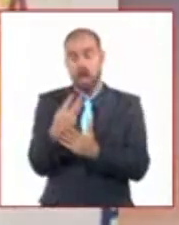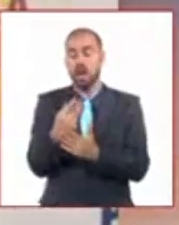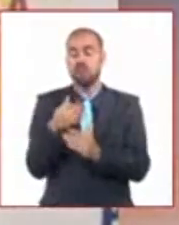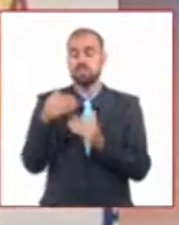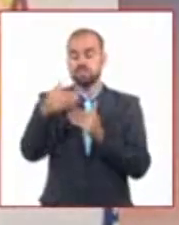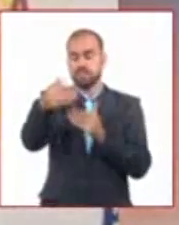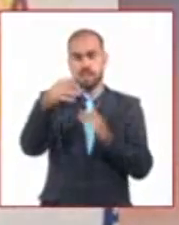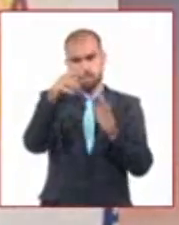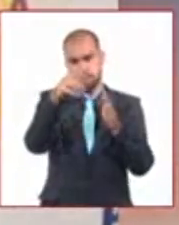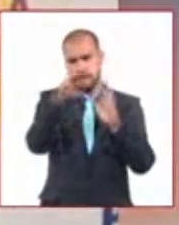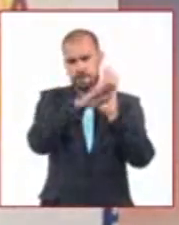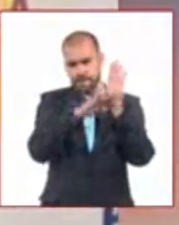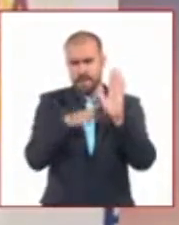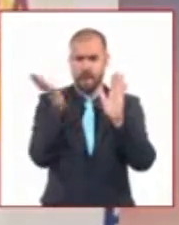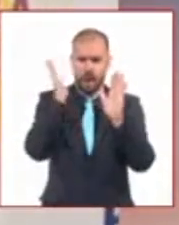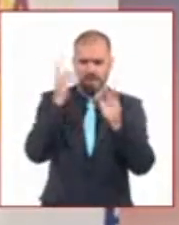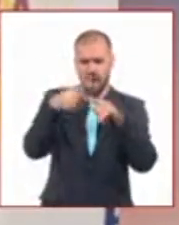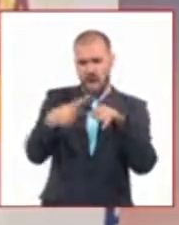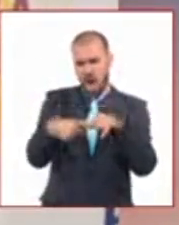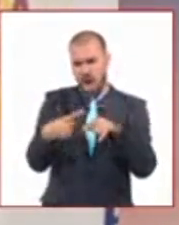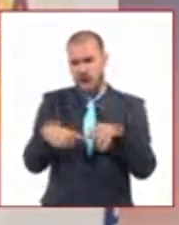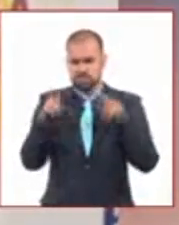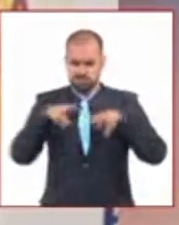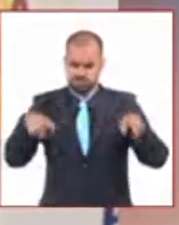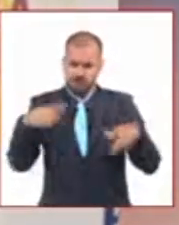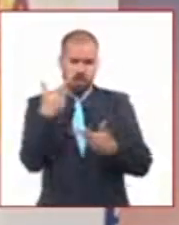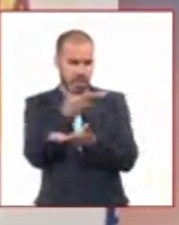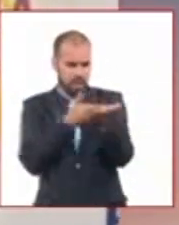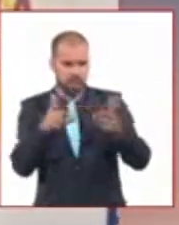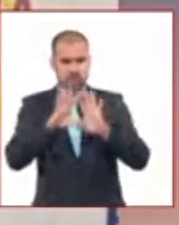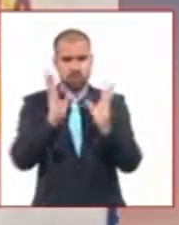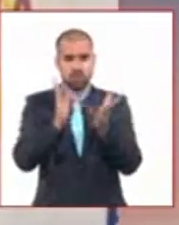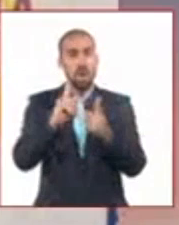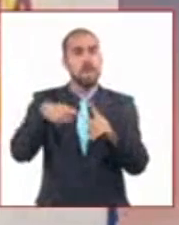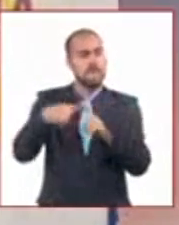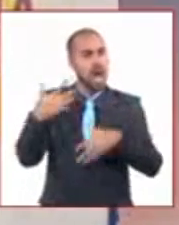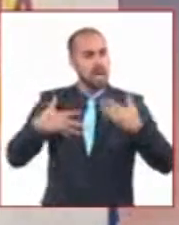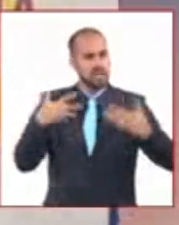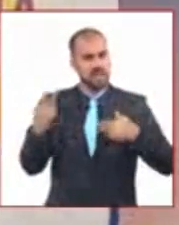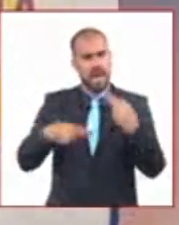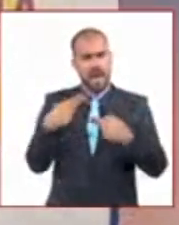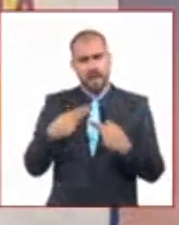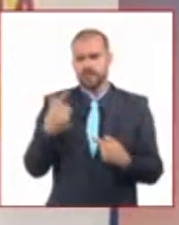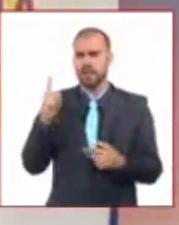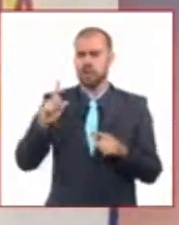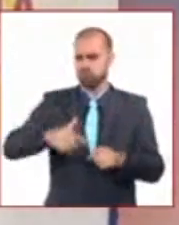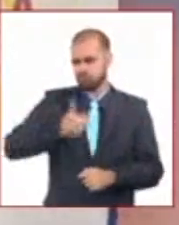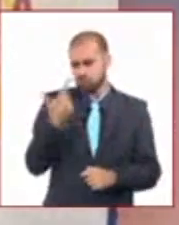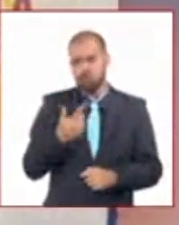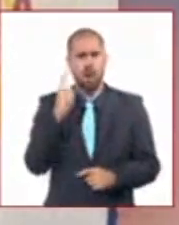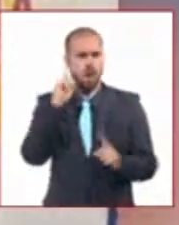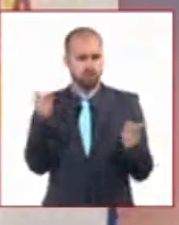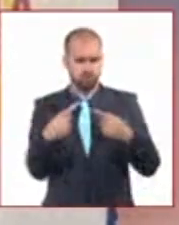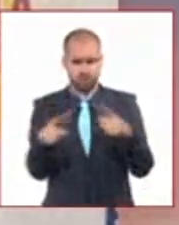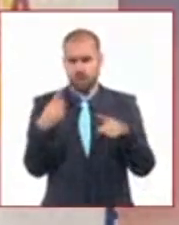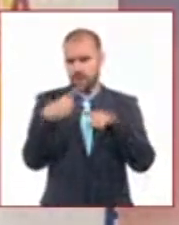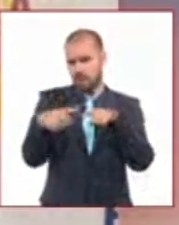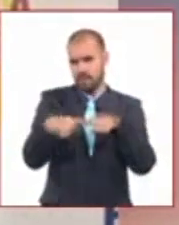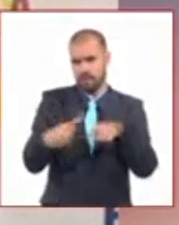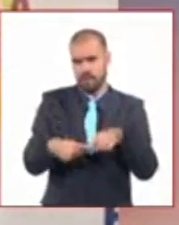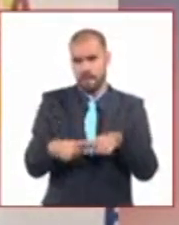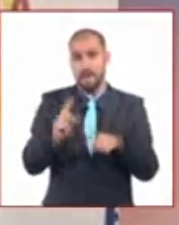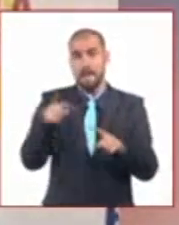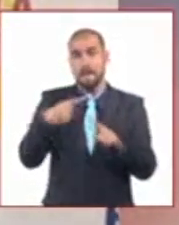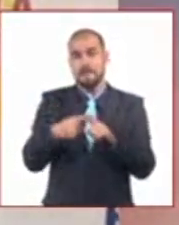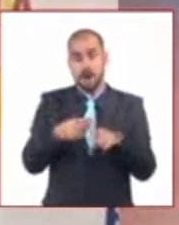ponencias de también tendremos actividades culturales conciertos musicales y una movilización que se llevará a